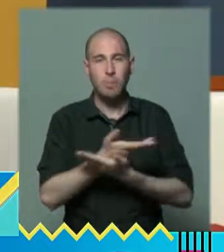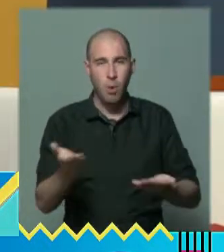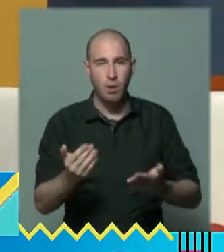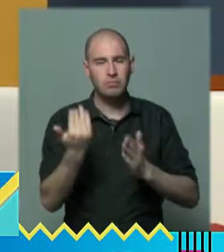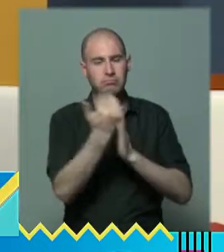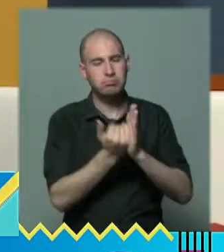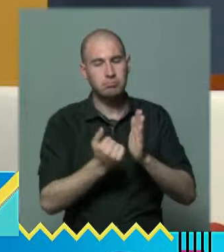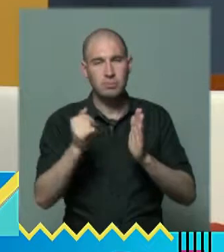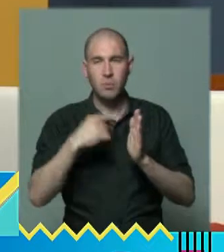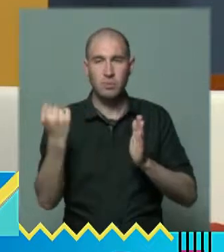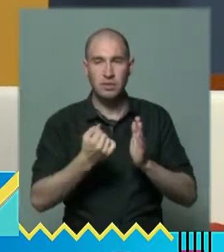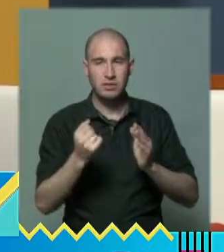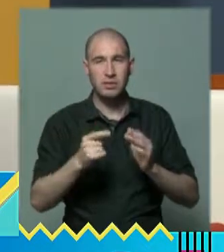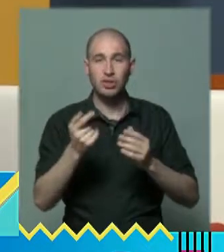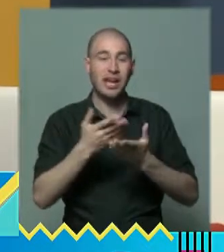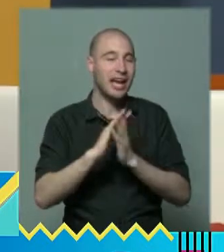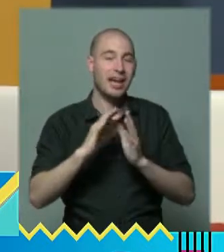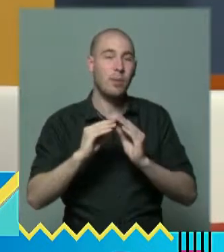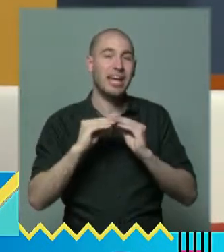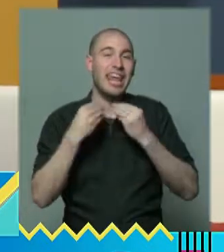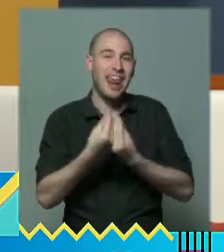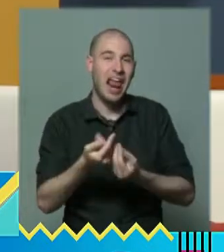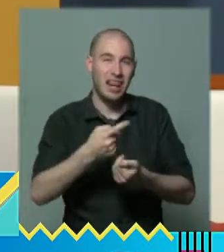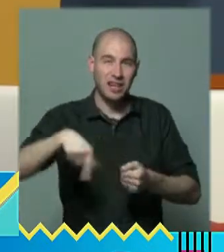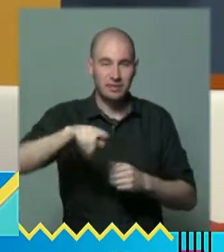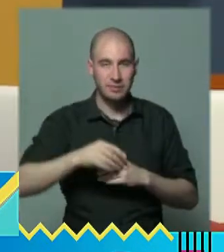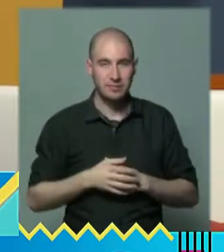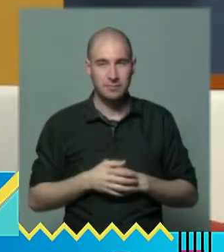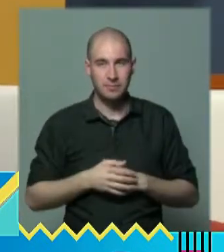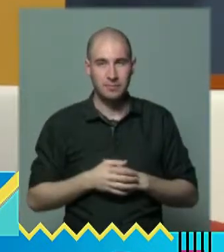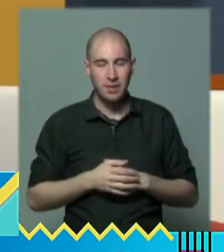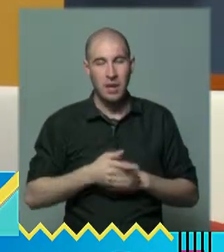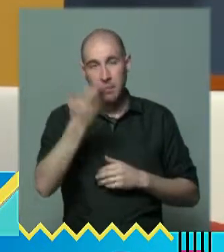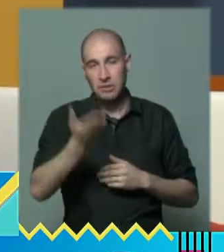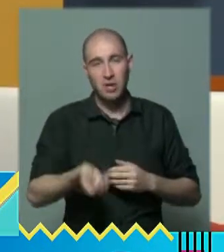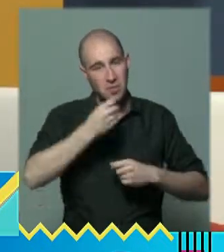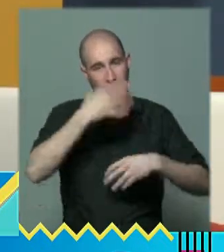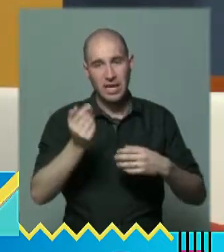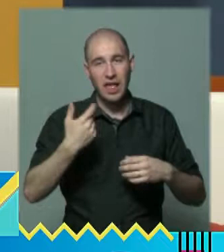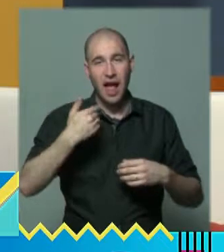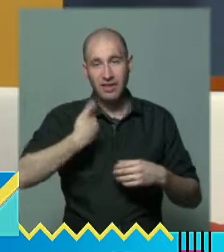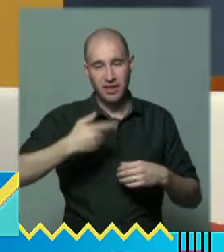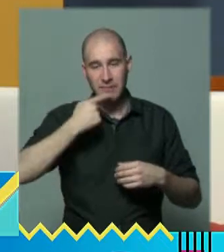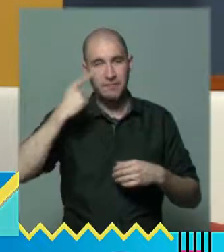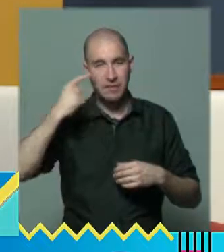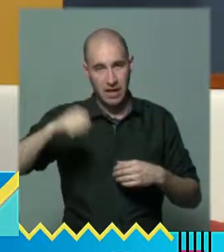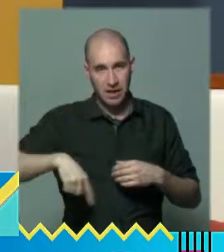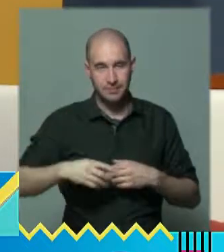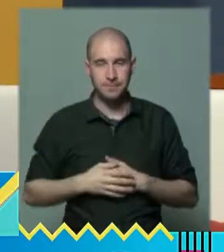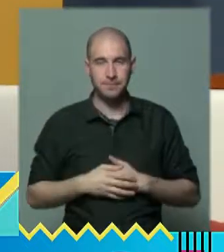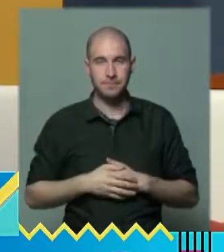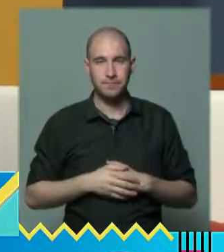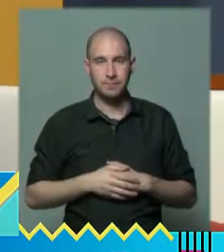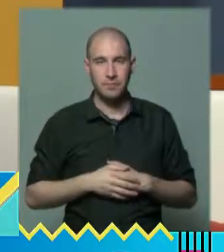la característica esencial de la universalidad, de manera que cualquier ser humano que viva en Argentina